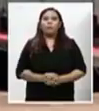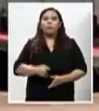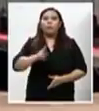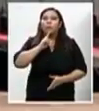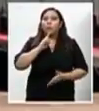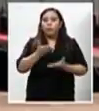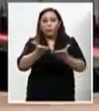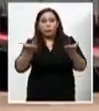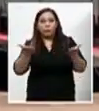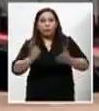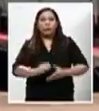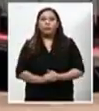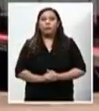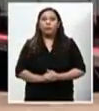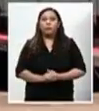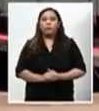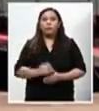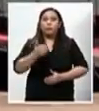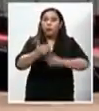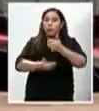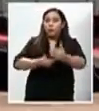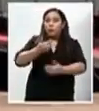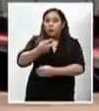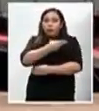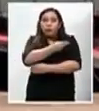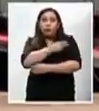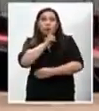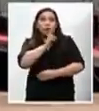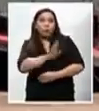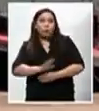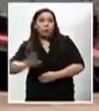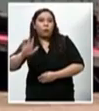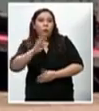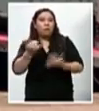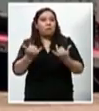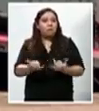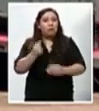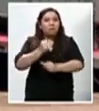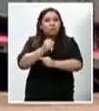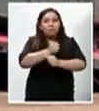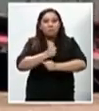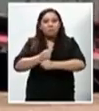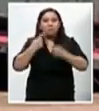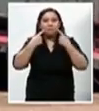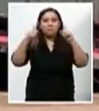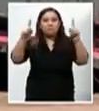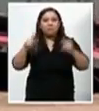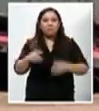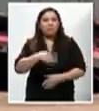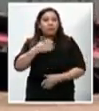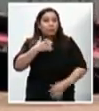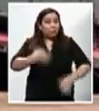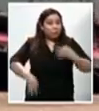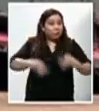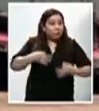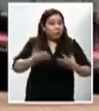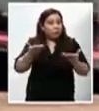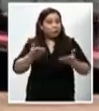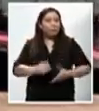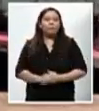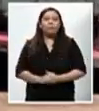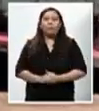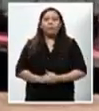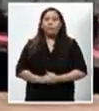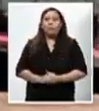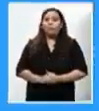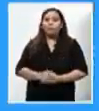Compatriotas, las jornadas de vacunación en todo el país han sido un éxito y estamos contentos por eso. En tiempo